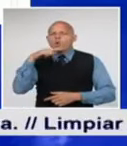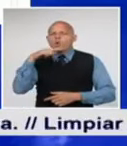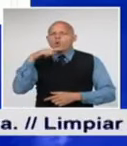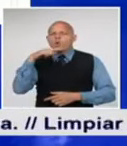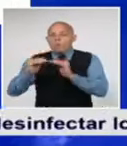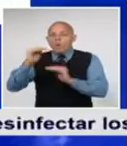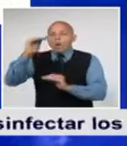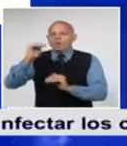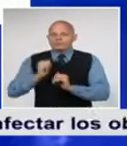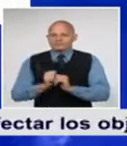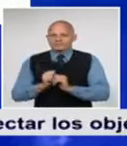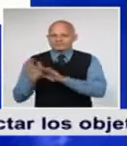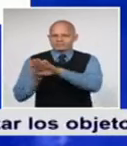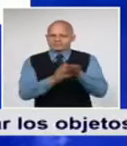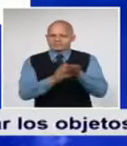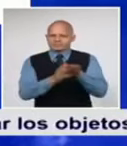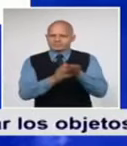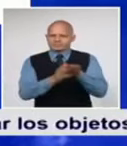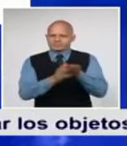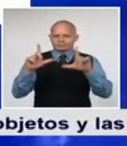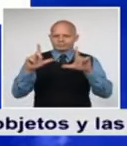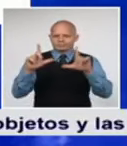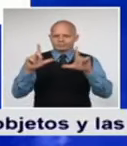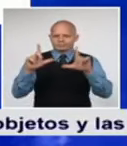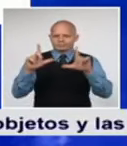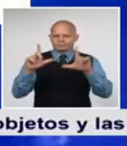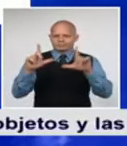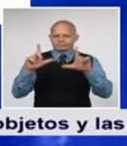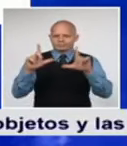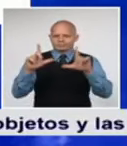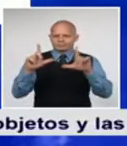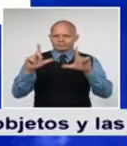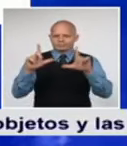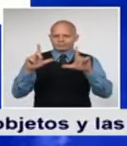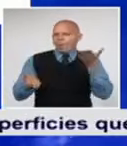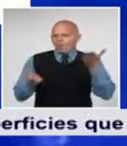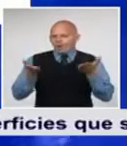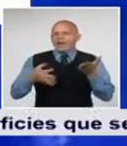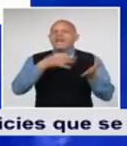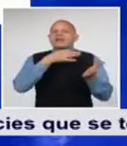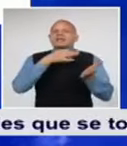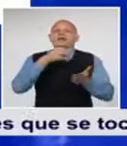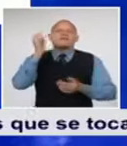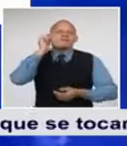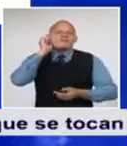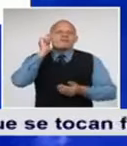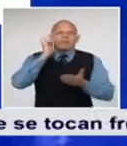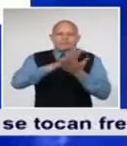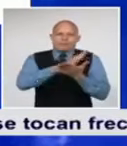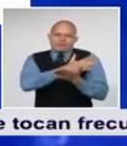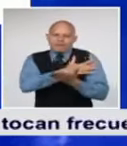gráfico, ya cerramos abril con